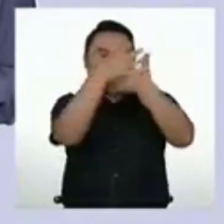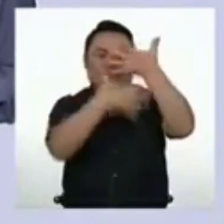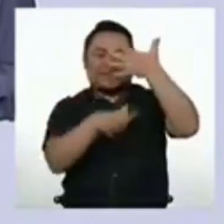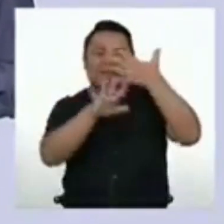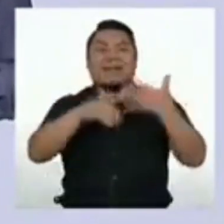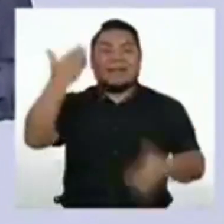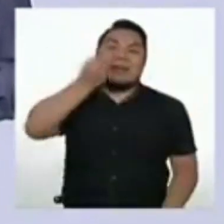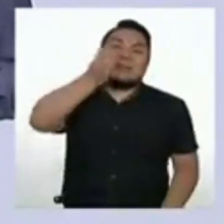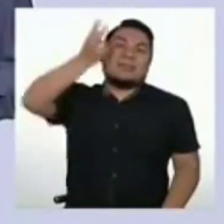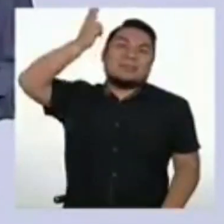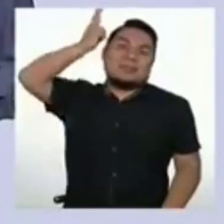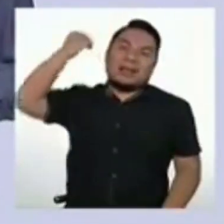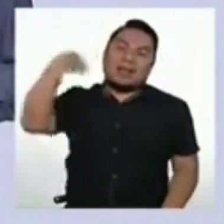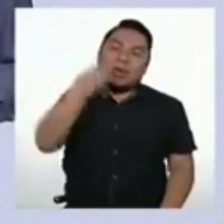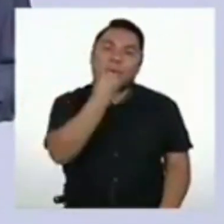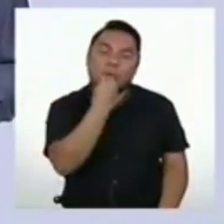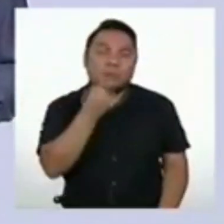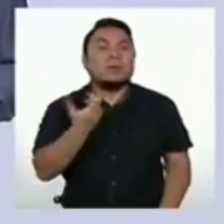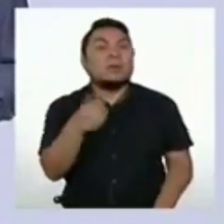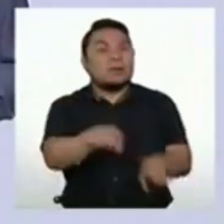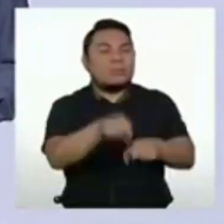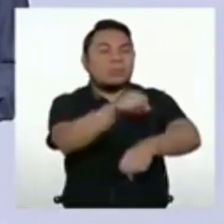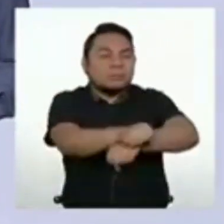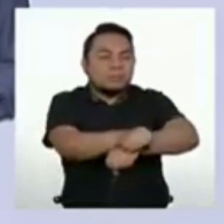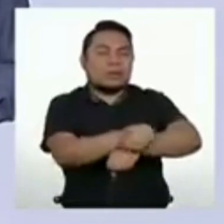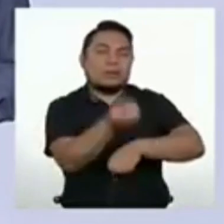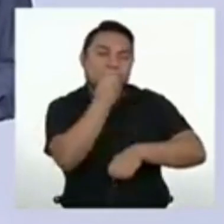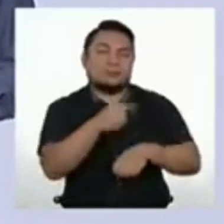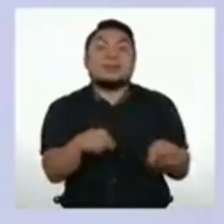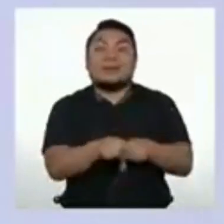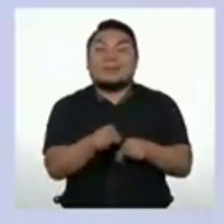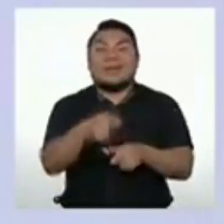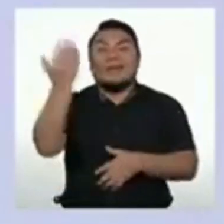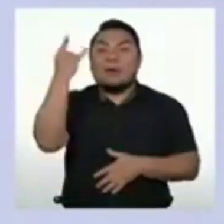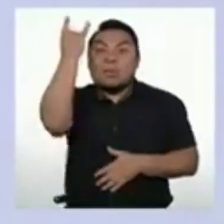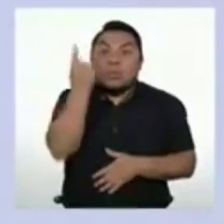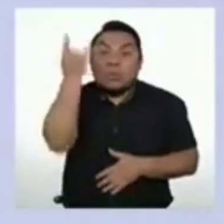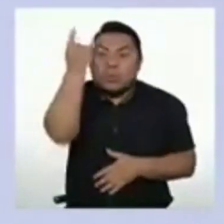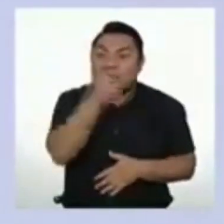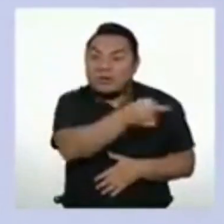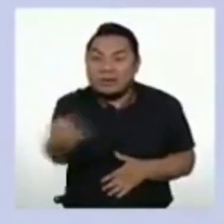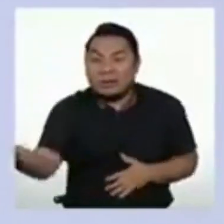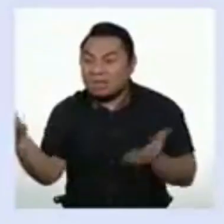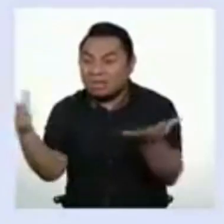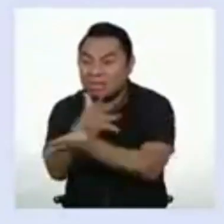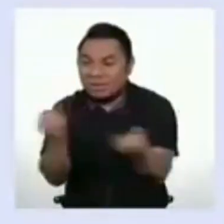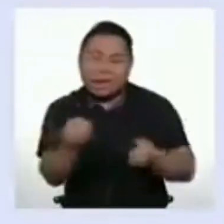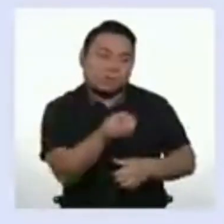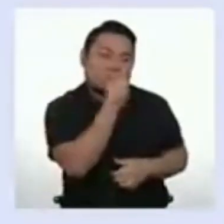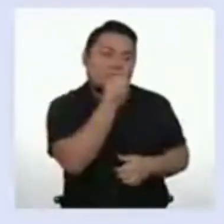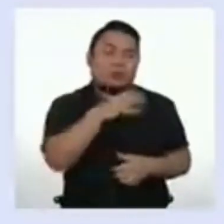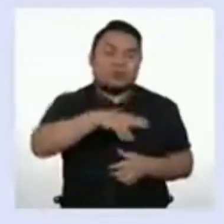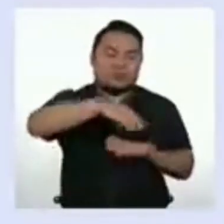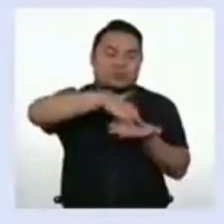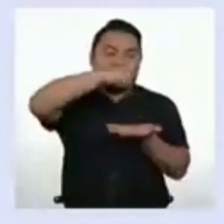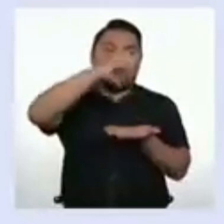oficiales, soldados y esclavos, así como reserva para casos de emergencia cuando se malograban las cosechas. Es un